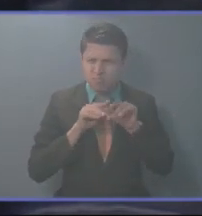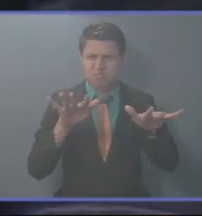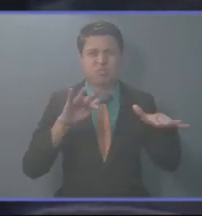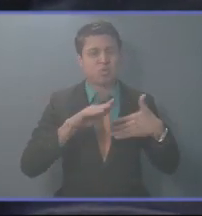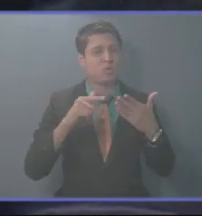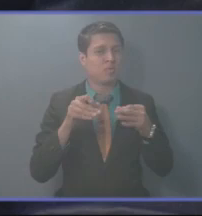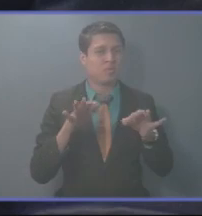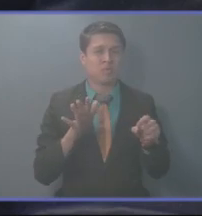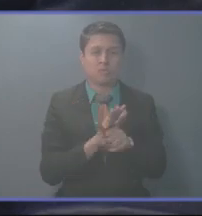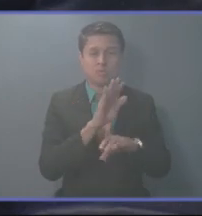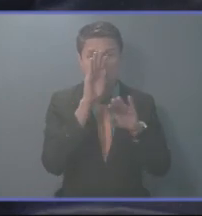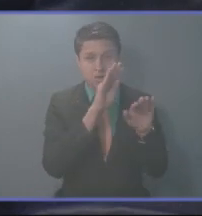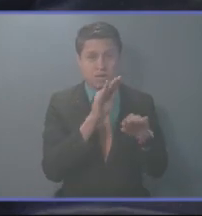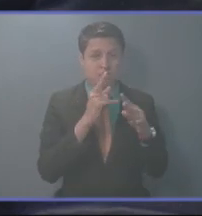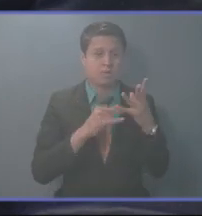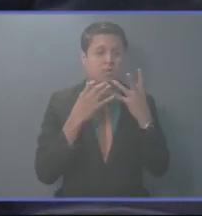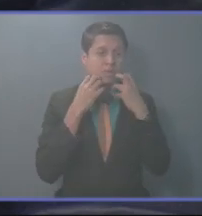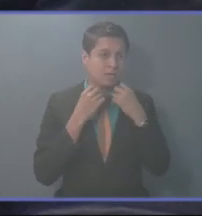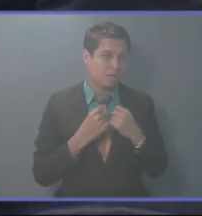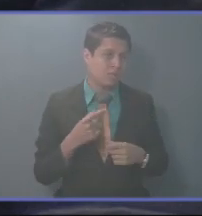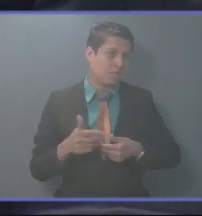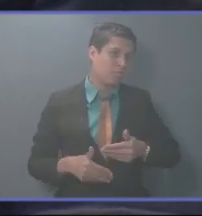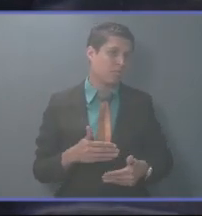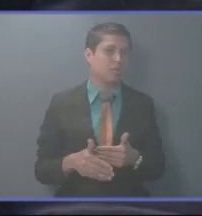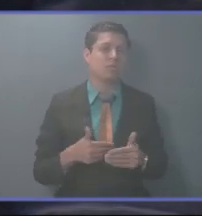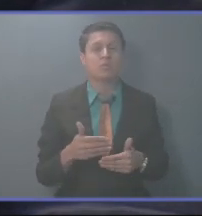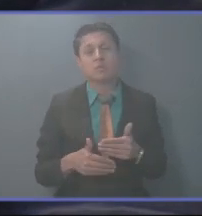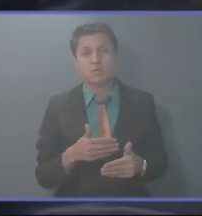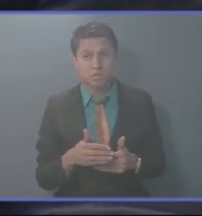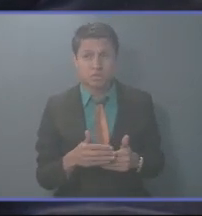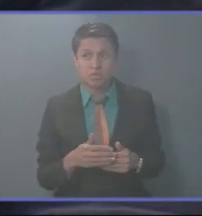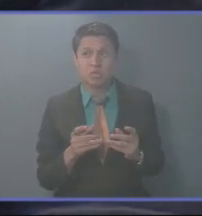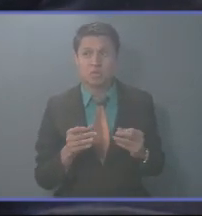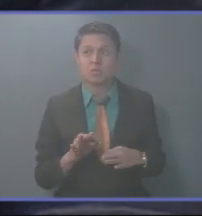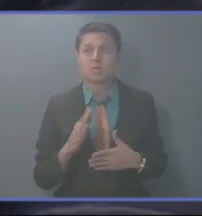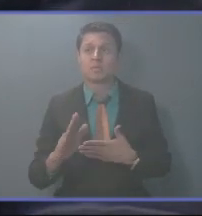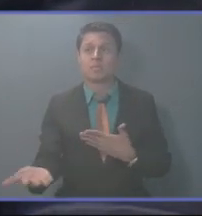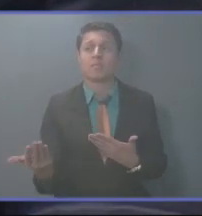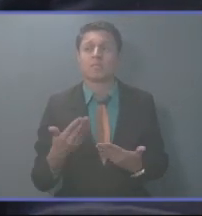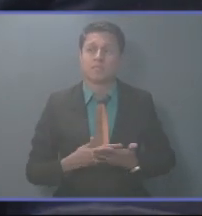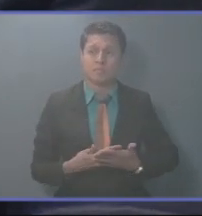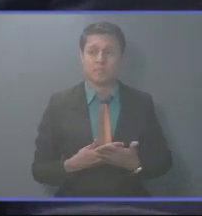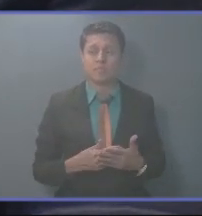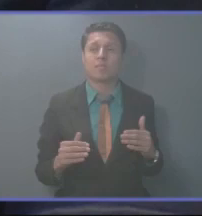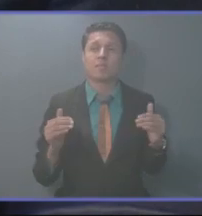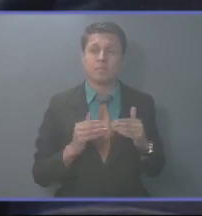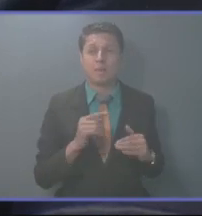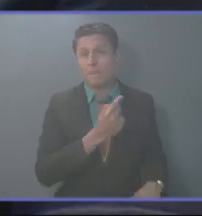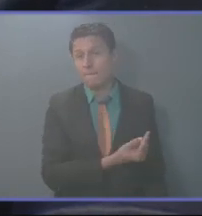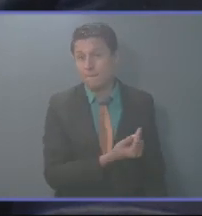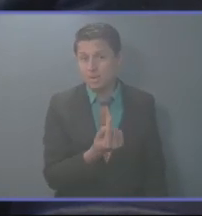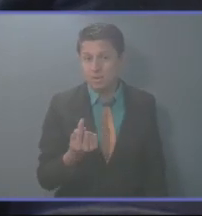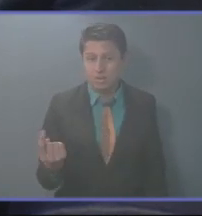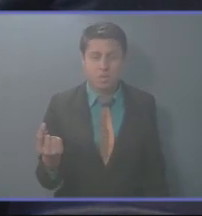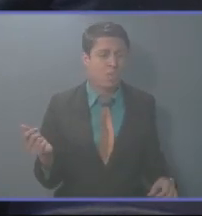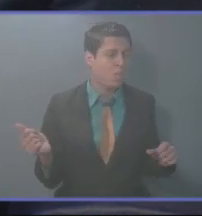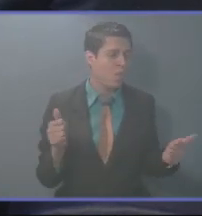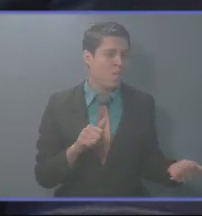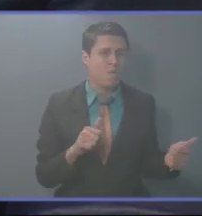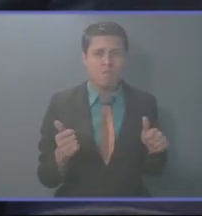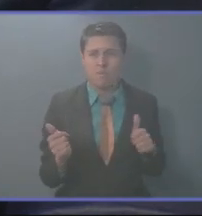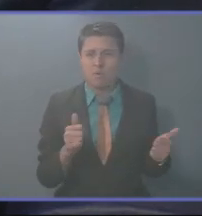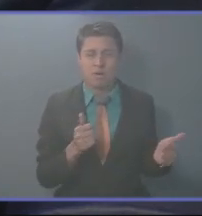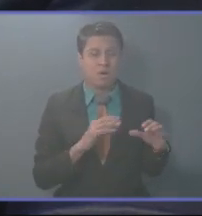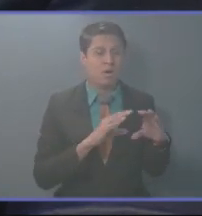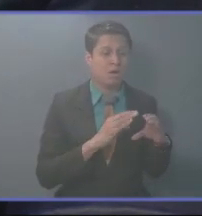absoluto respeto a los principios y garantías del debido proceso y sin ninguna distinción a las personas que, independientemente del sector